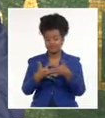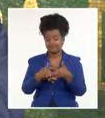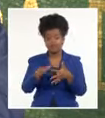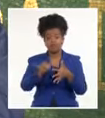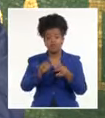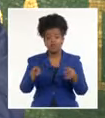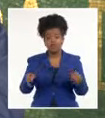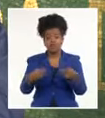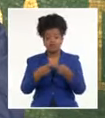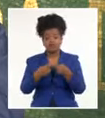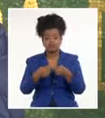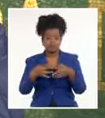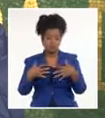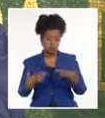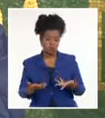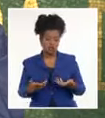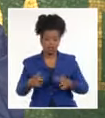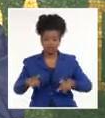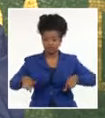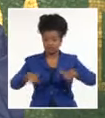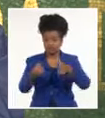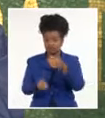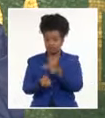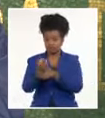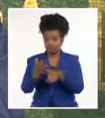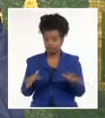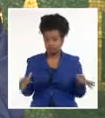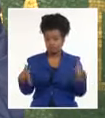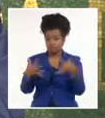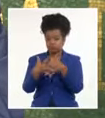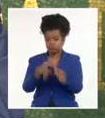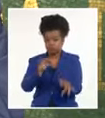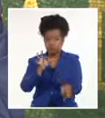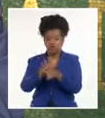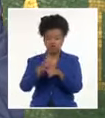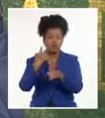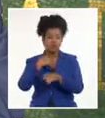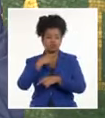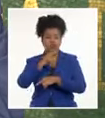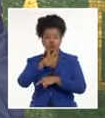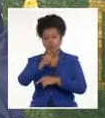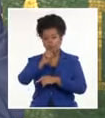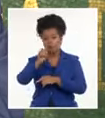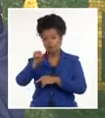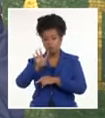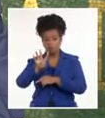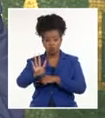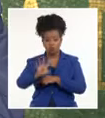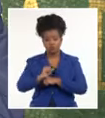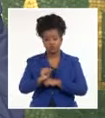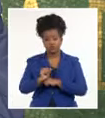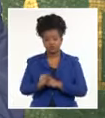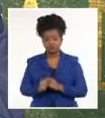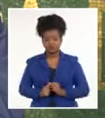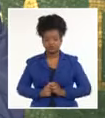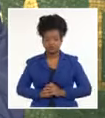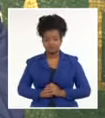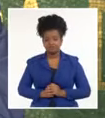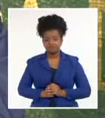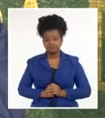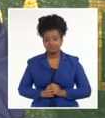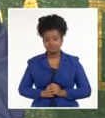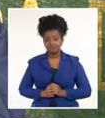17º aniversario de la fundación de nuestra alianza, allá el año 2004, y el